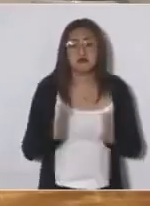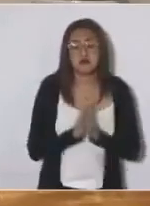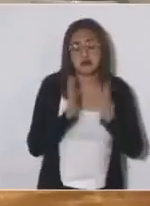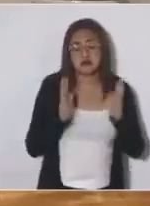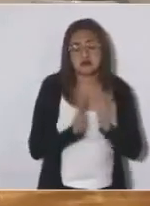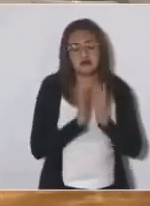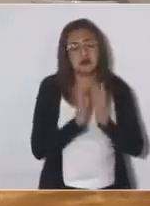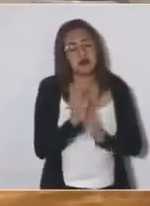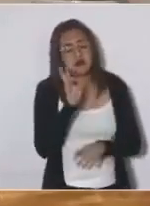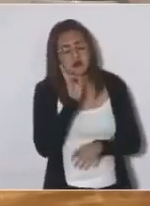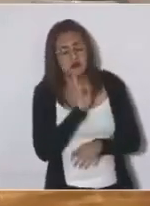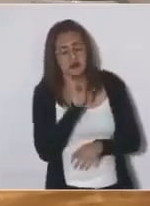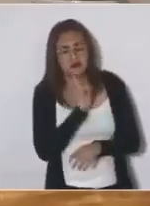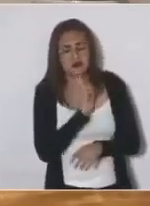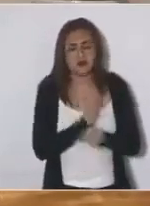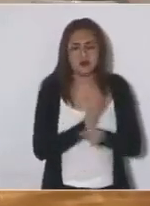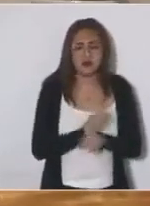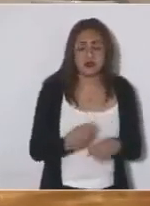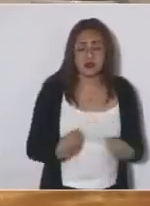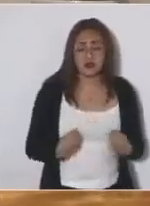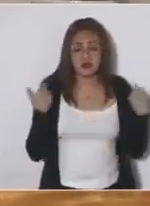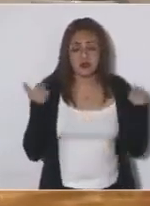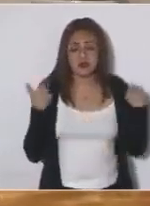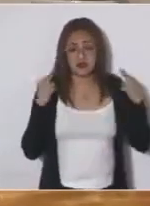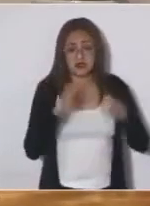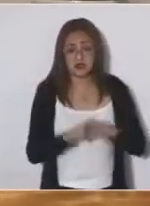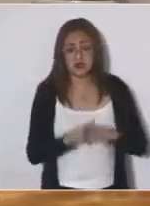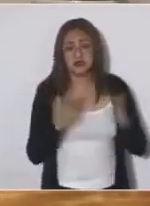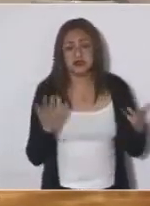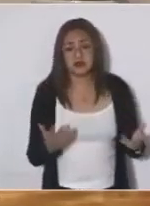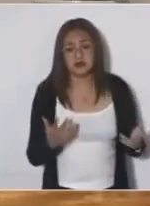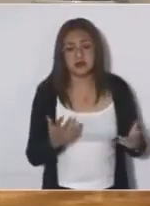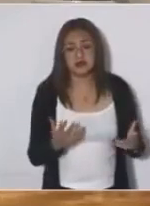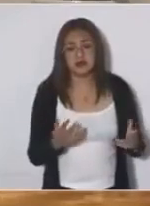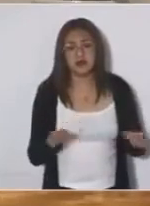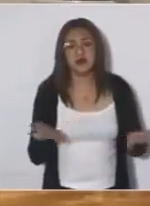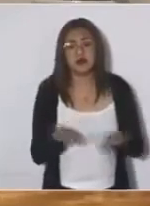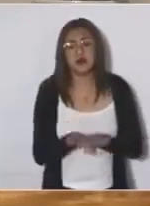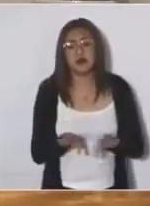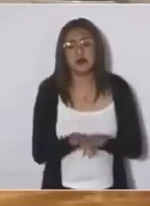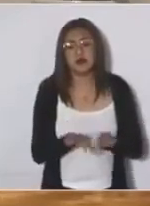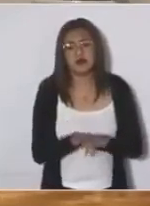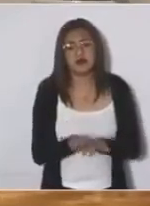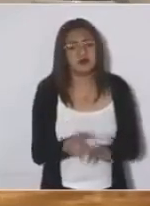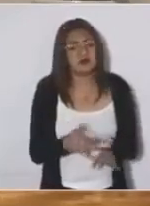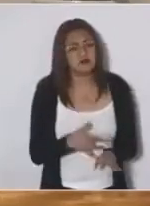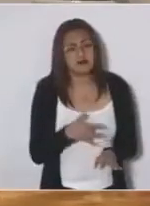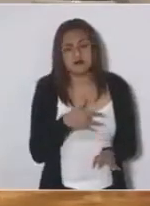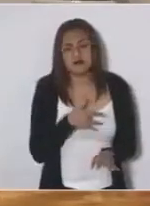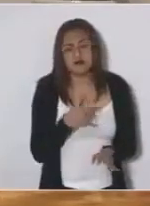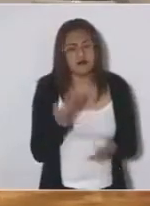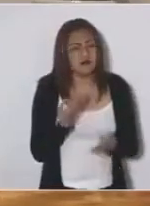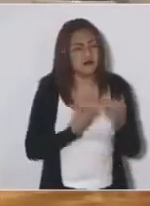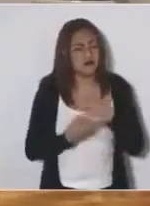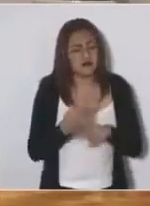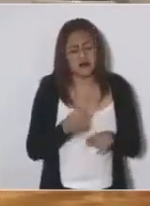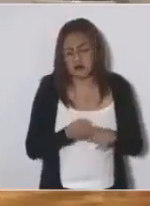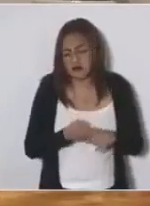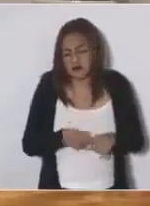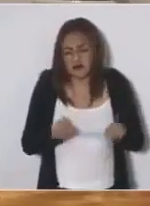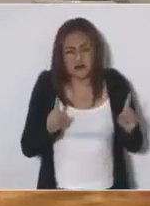tan interactúan todos los sentidos en todos los sentidos Yo veo que el secretario de